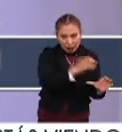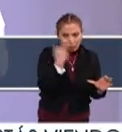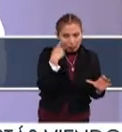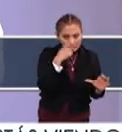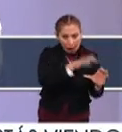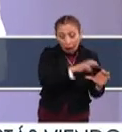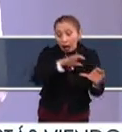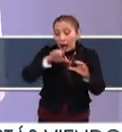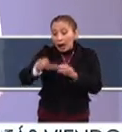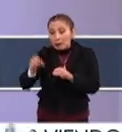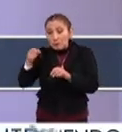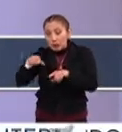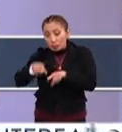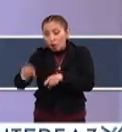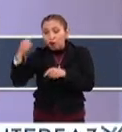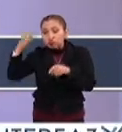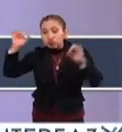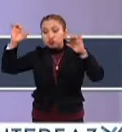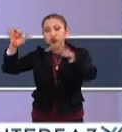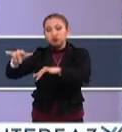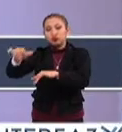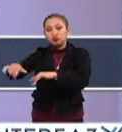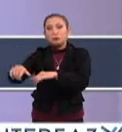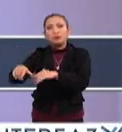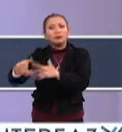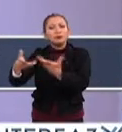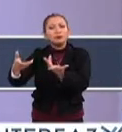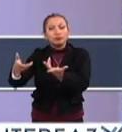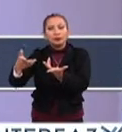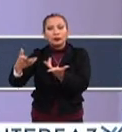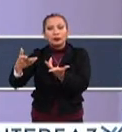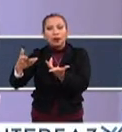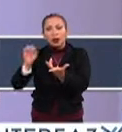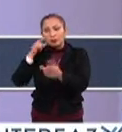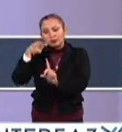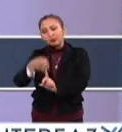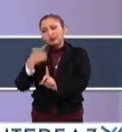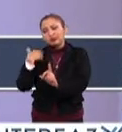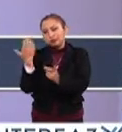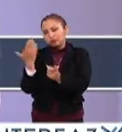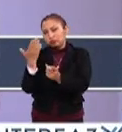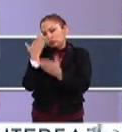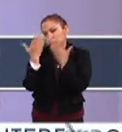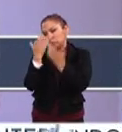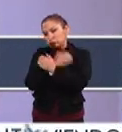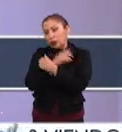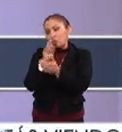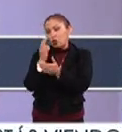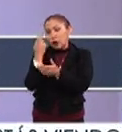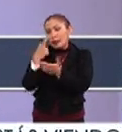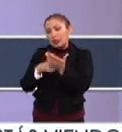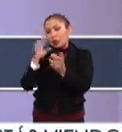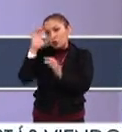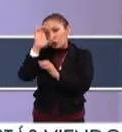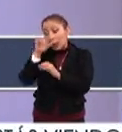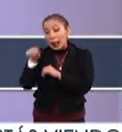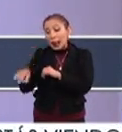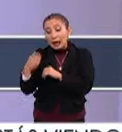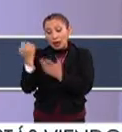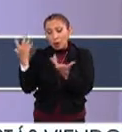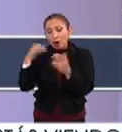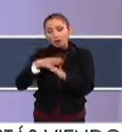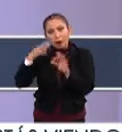estado y a la par el Congreso con un enfoque totalmente académico en la Universidad Intercultural. Ahí